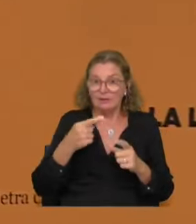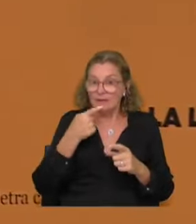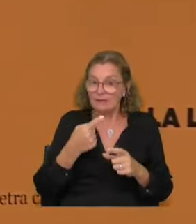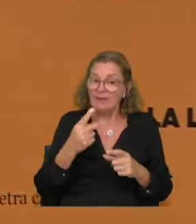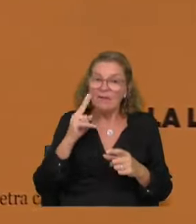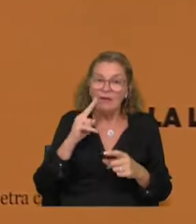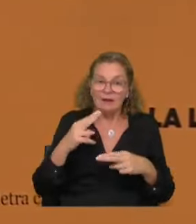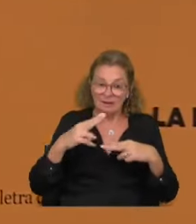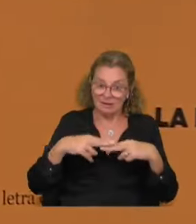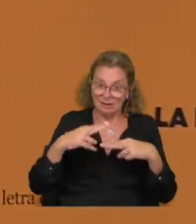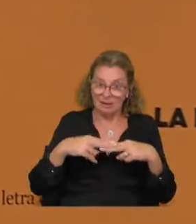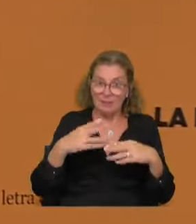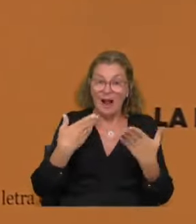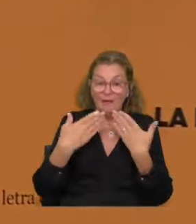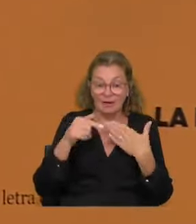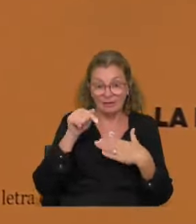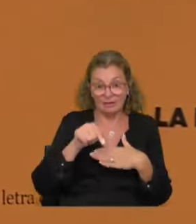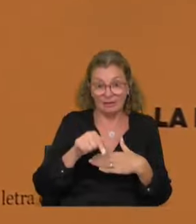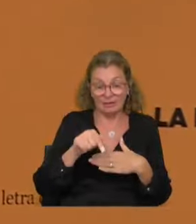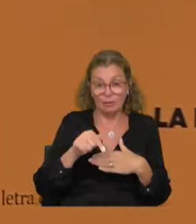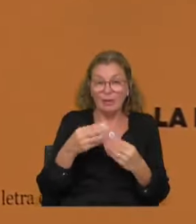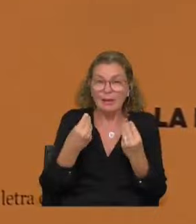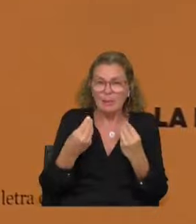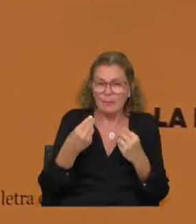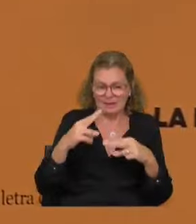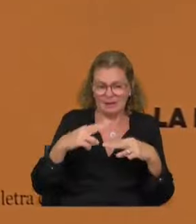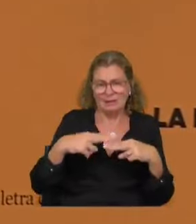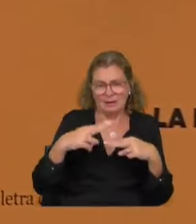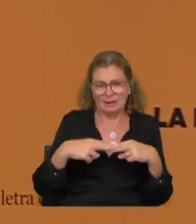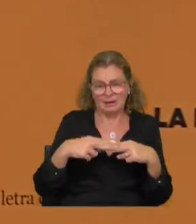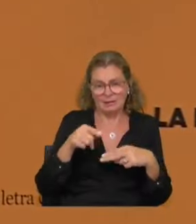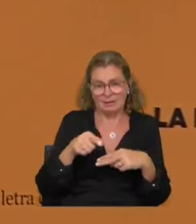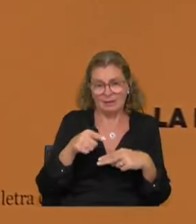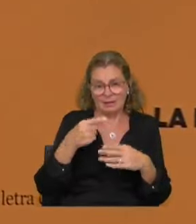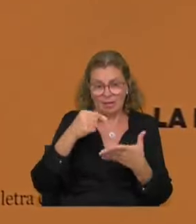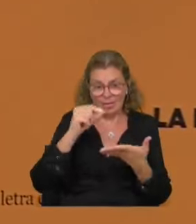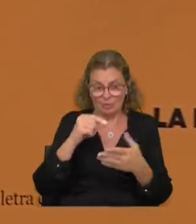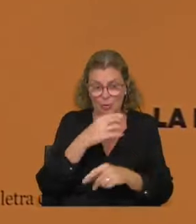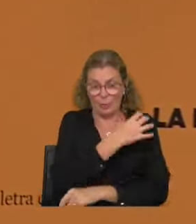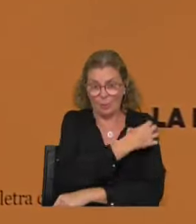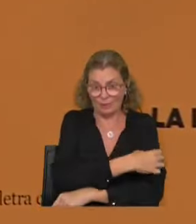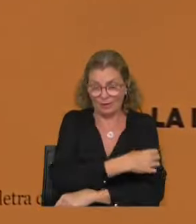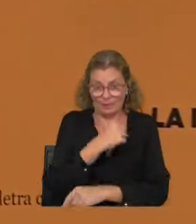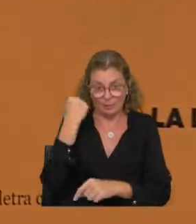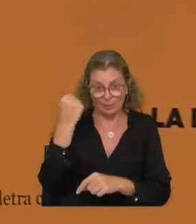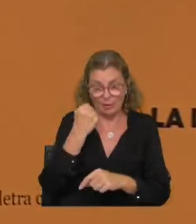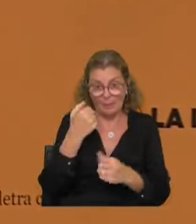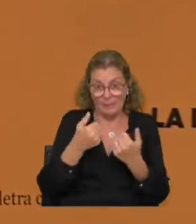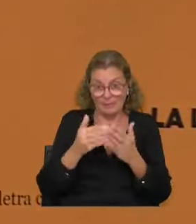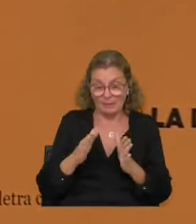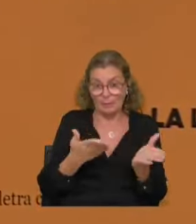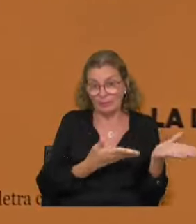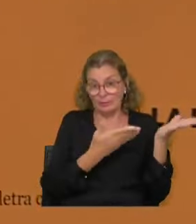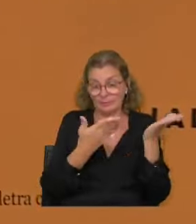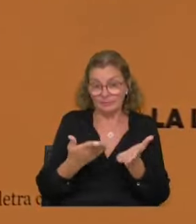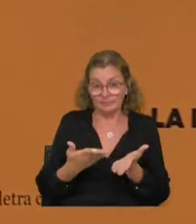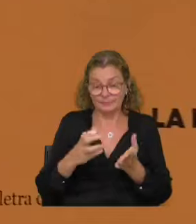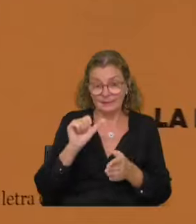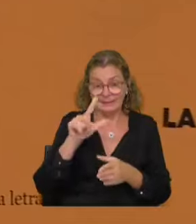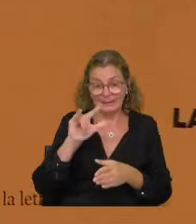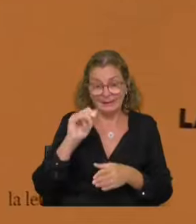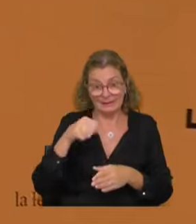redes sociales para hablar de eso de qué pasa en redes a propósito de ese dato de pobreza fundamentalmente para empezar recibimos a elina